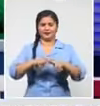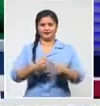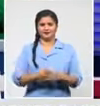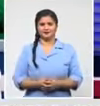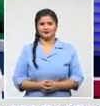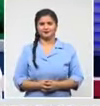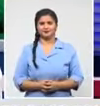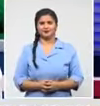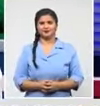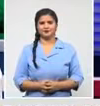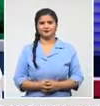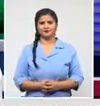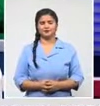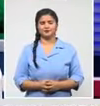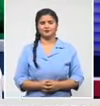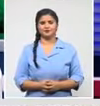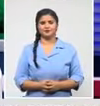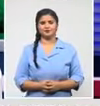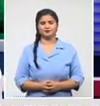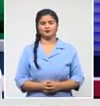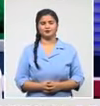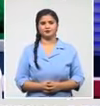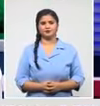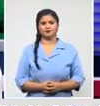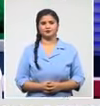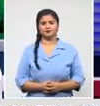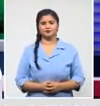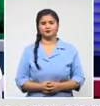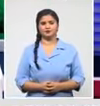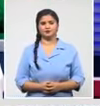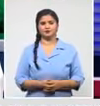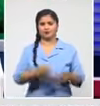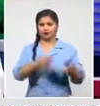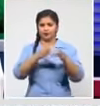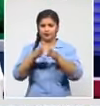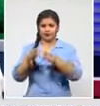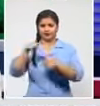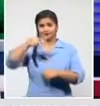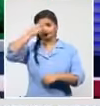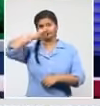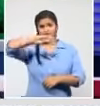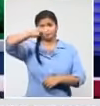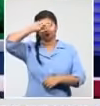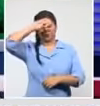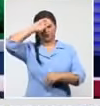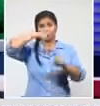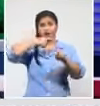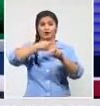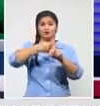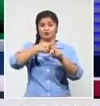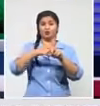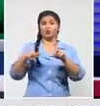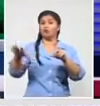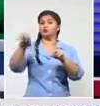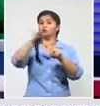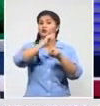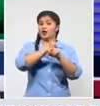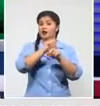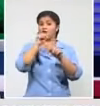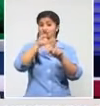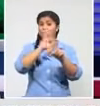Finalmente y en resumen, en Cuba ya se han diagnosticado un total de